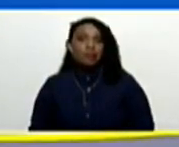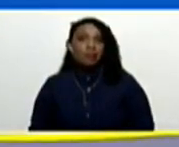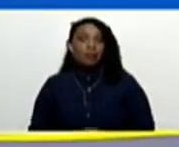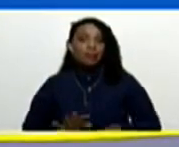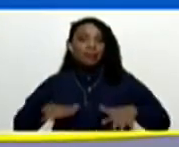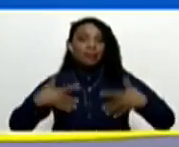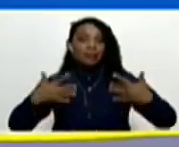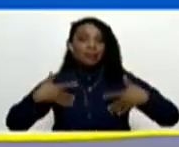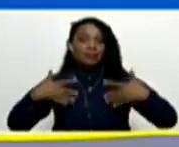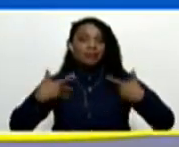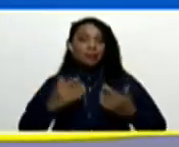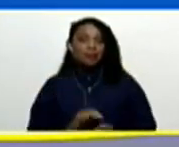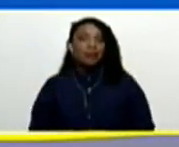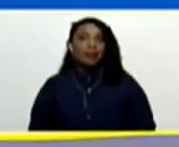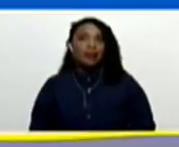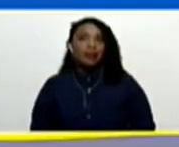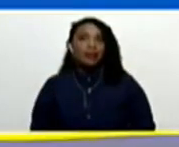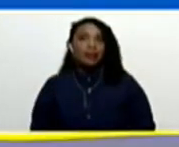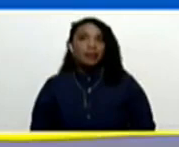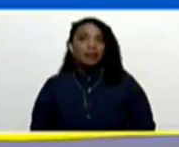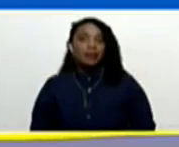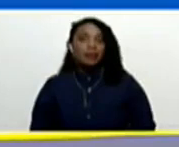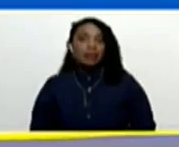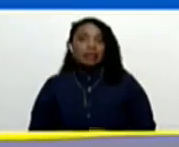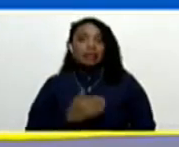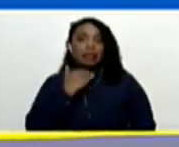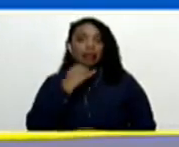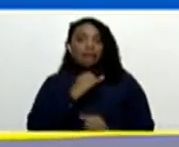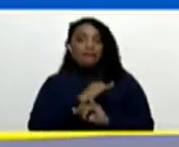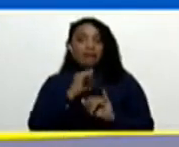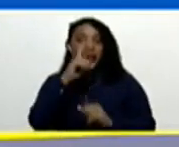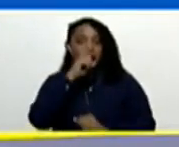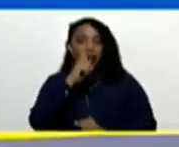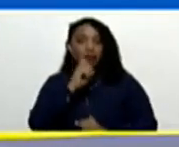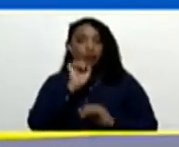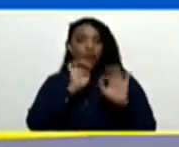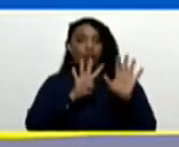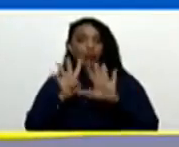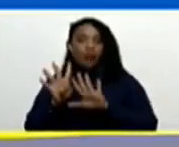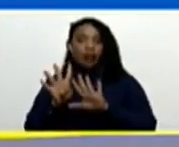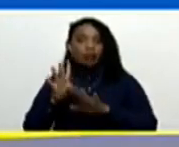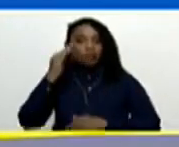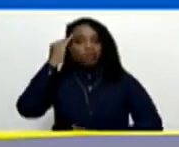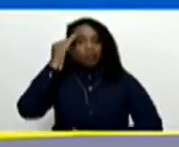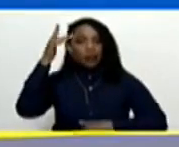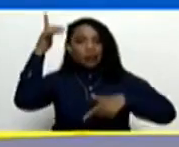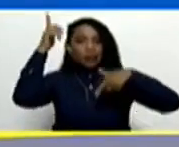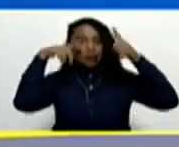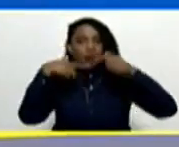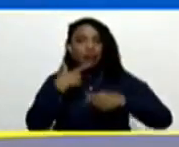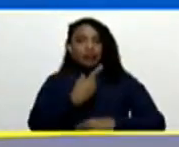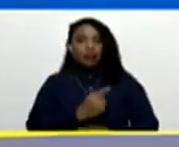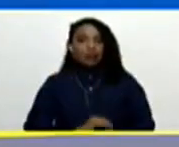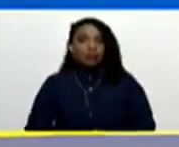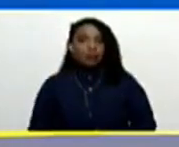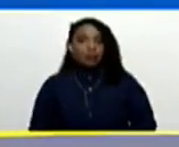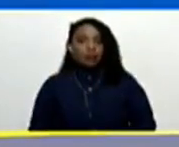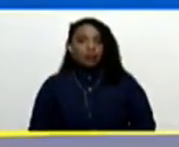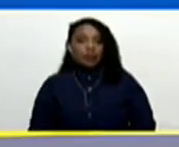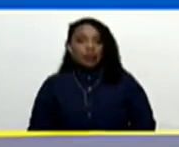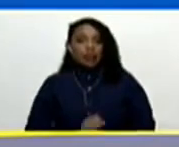alegría que a fines de ese año, 99, el comandante Chávez ganaba con más